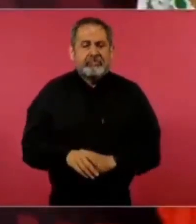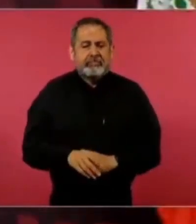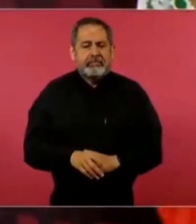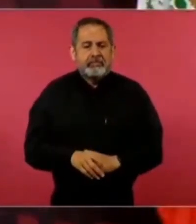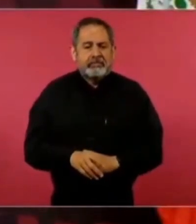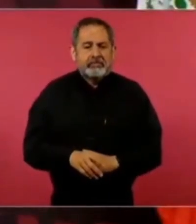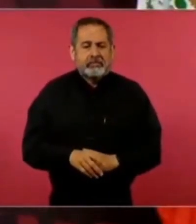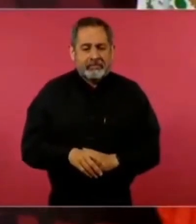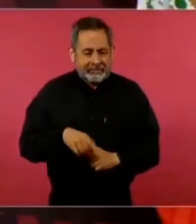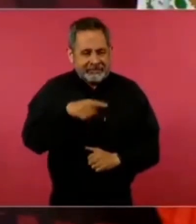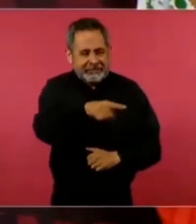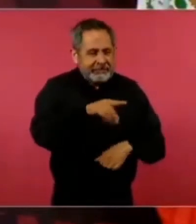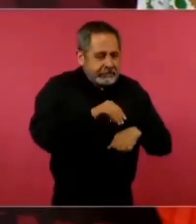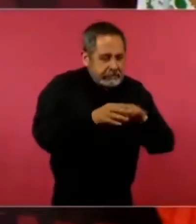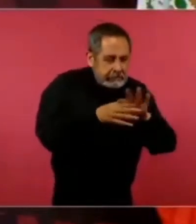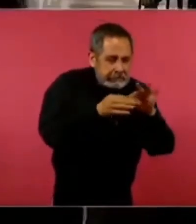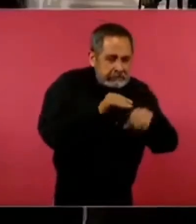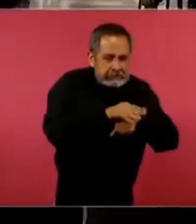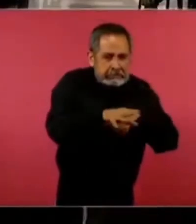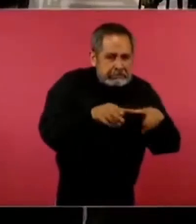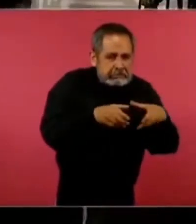por esta influencia